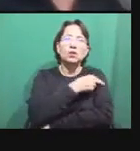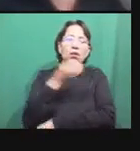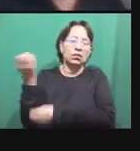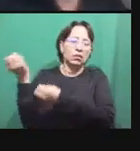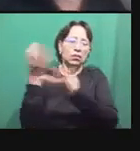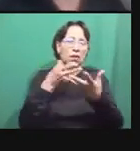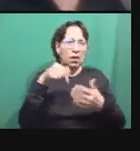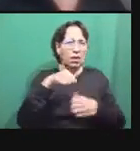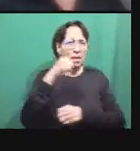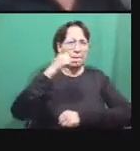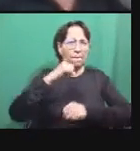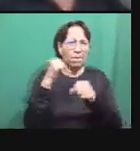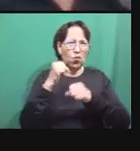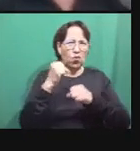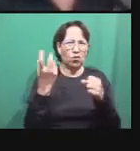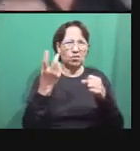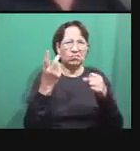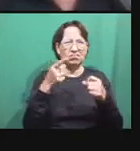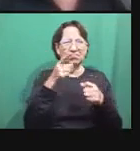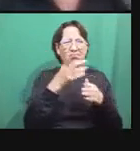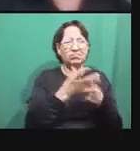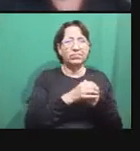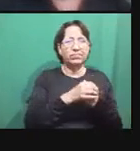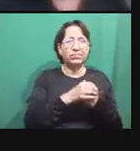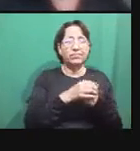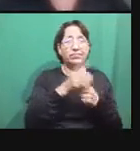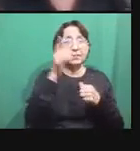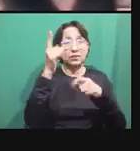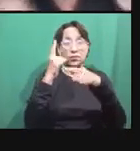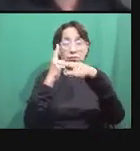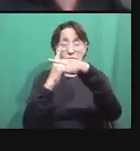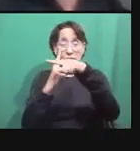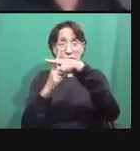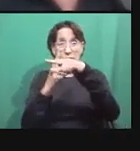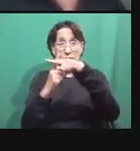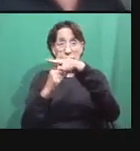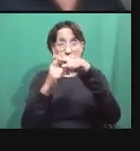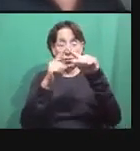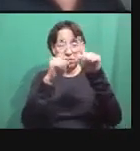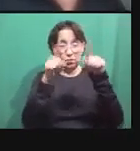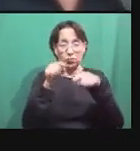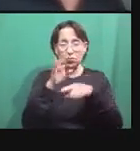esta cruz suiza del escudo con su tradición